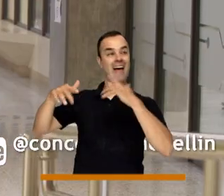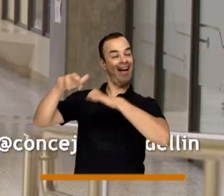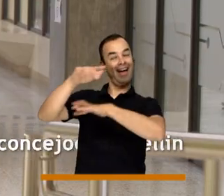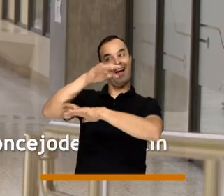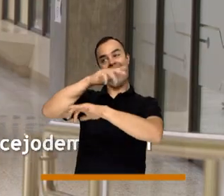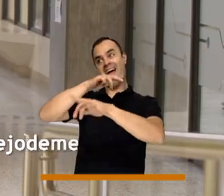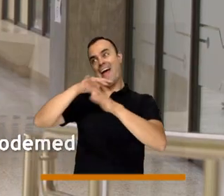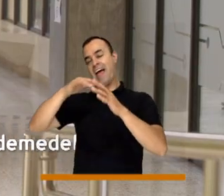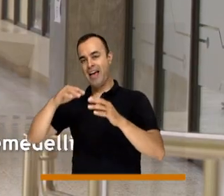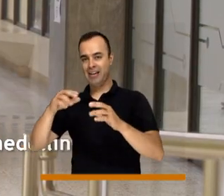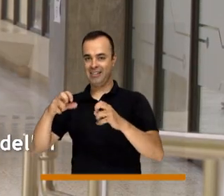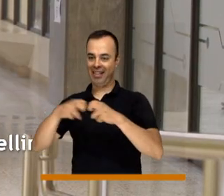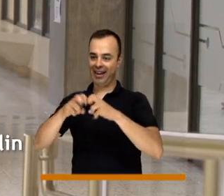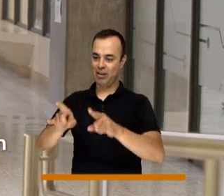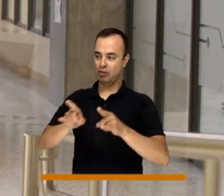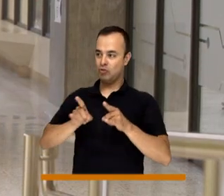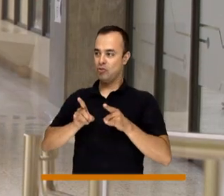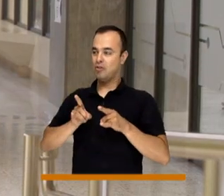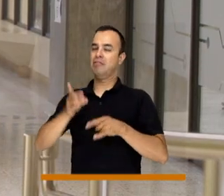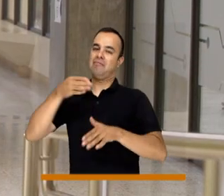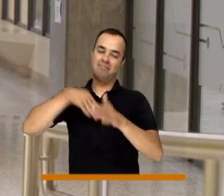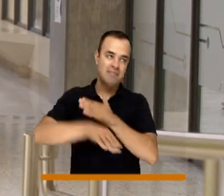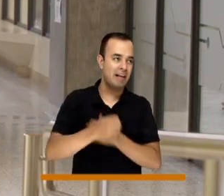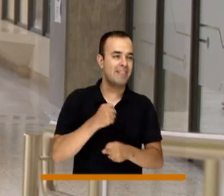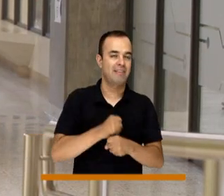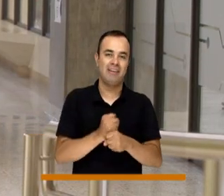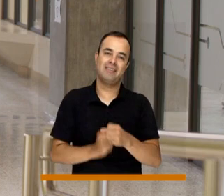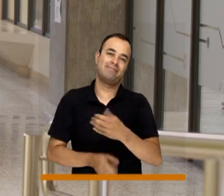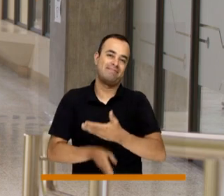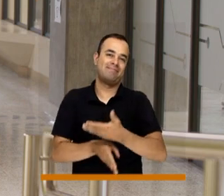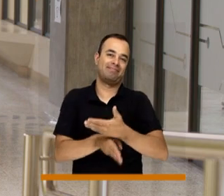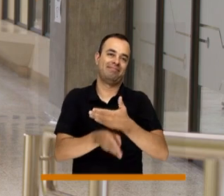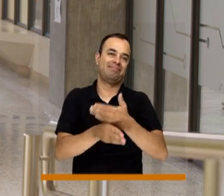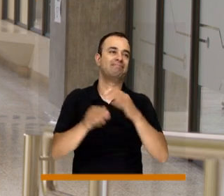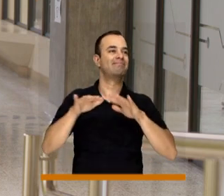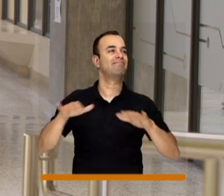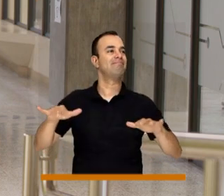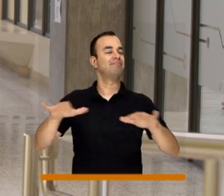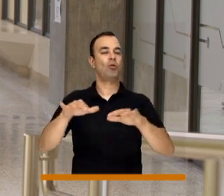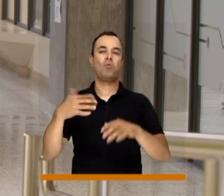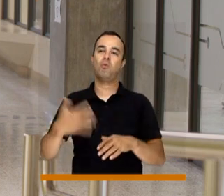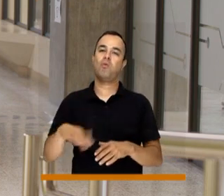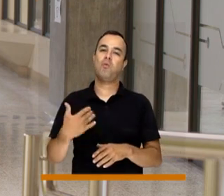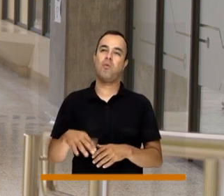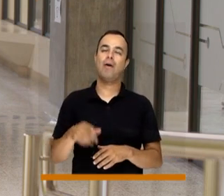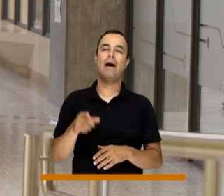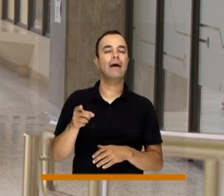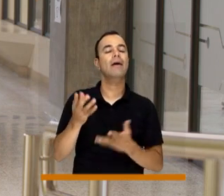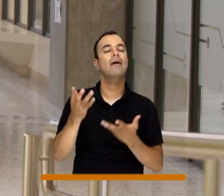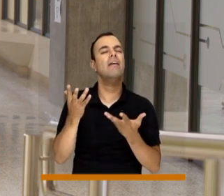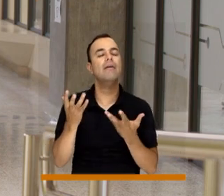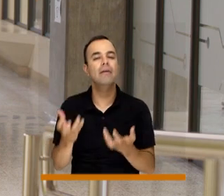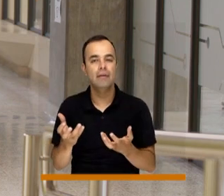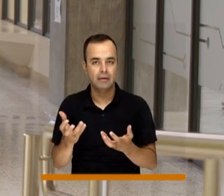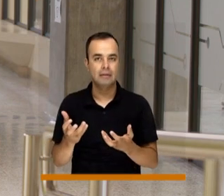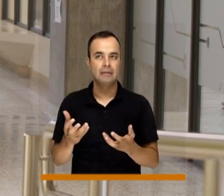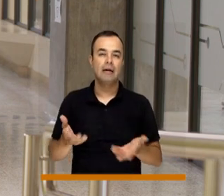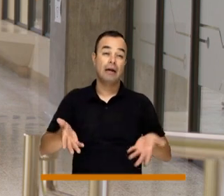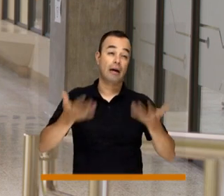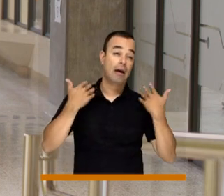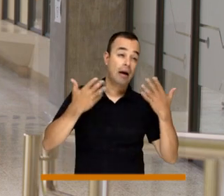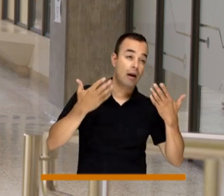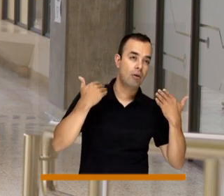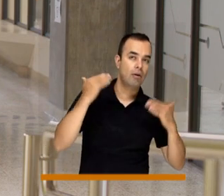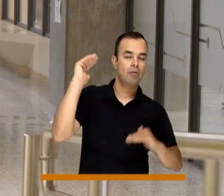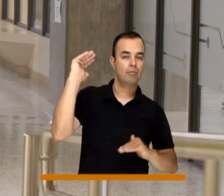tienen las oficinas. Acá hay un aire diferente, una terraza verde que además busca mitigar el efecto de calor